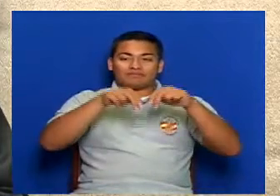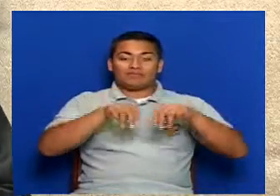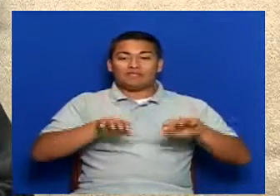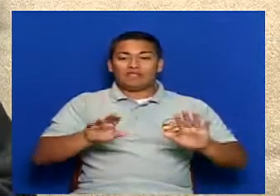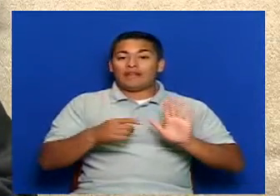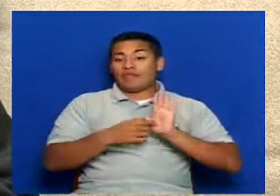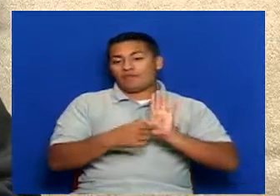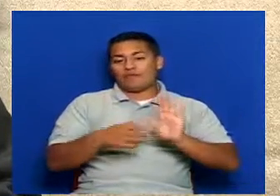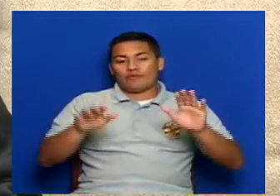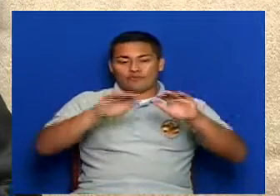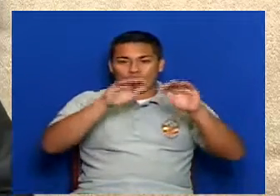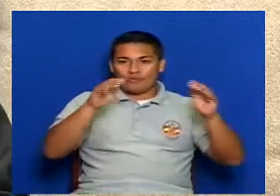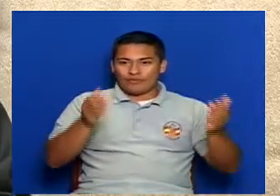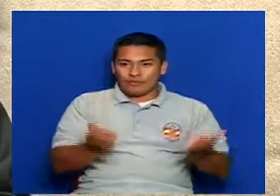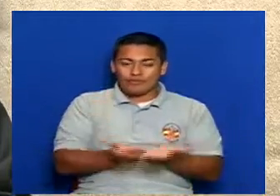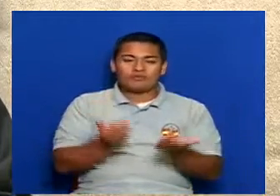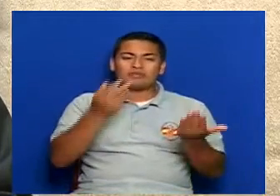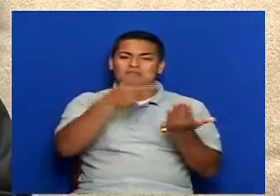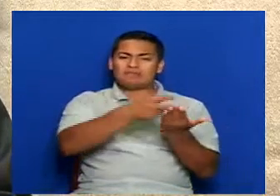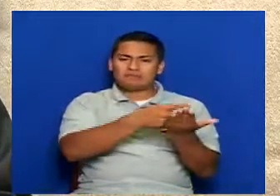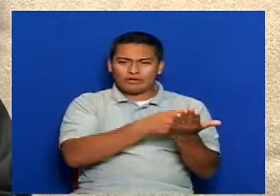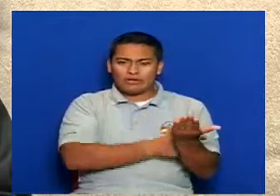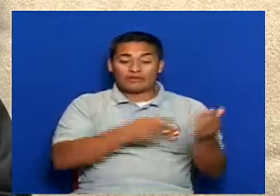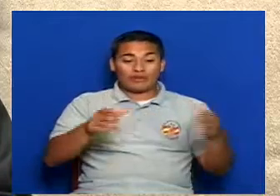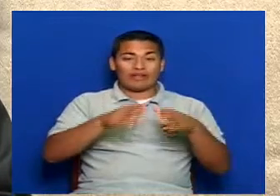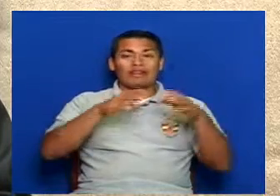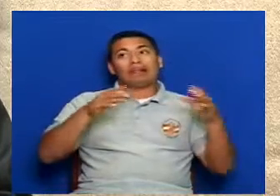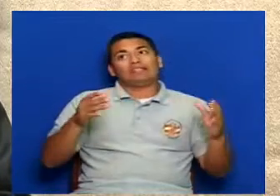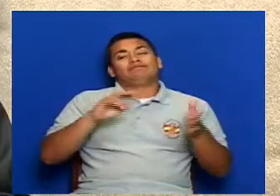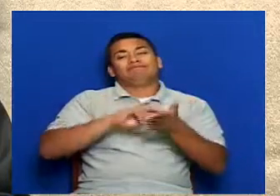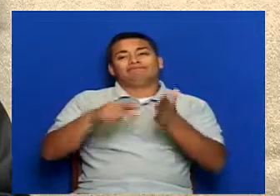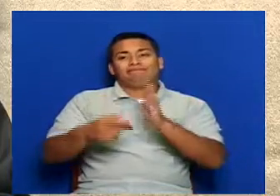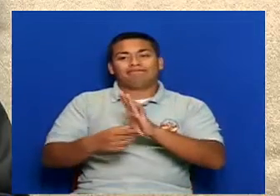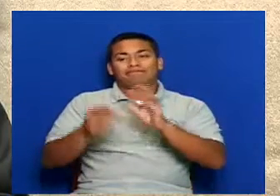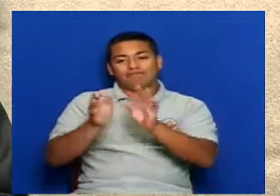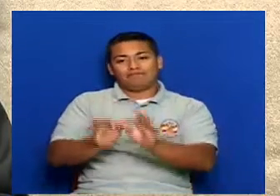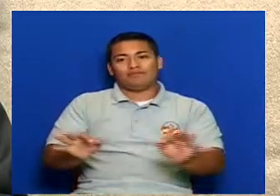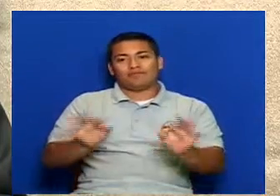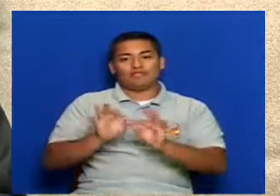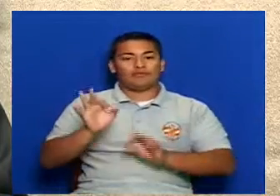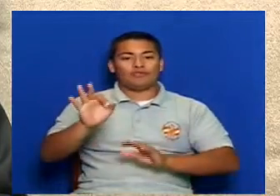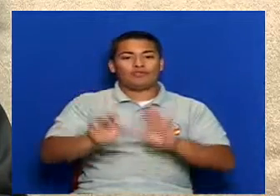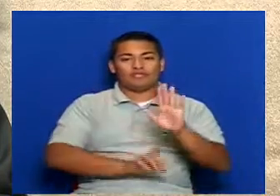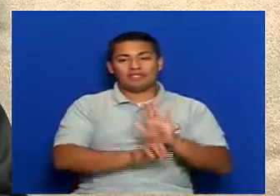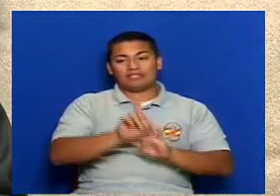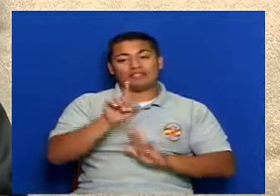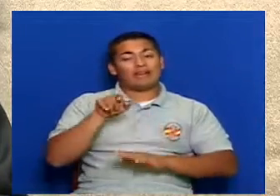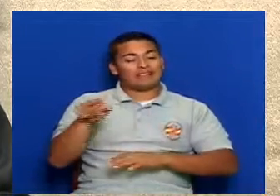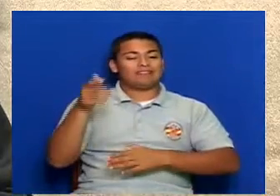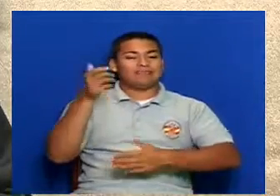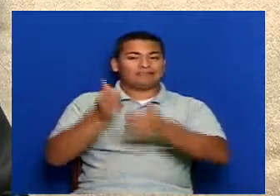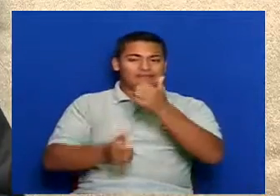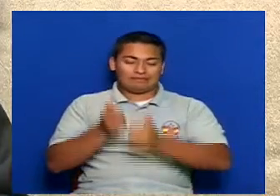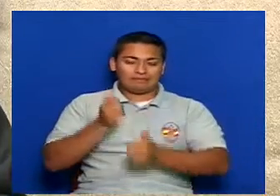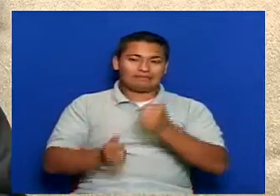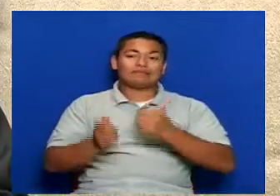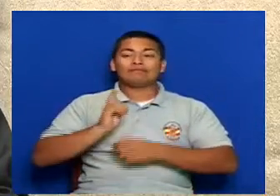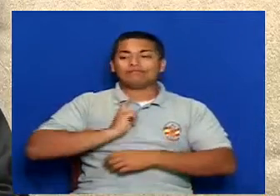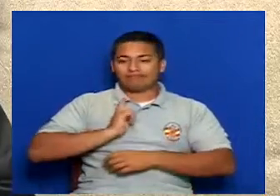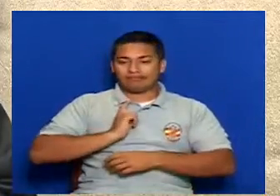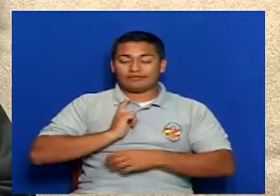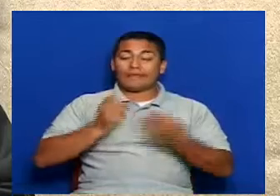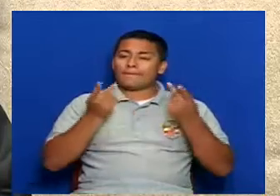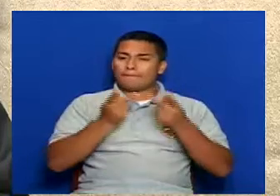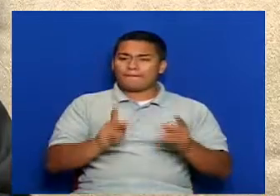mundo no tuviera grandes megaproyectos no hubieran grandes desarrollos ahí hay daños que dejan hay secuelas que vean